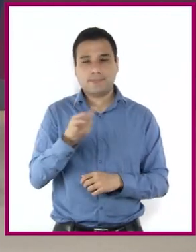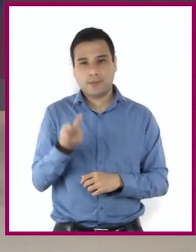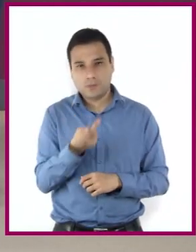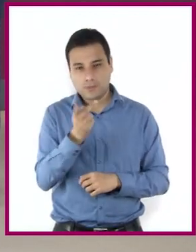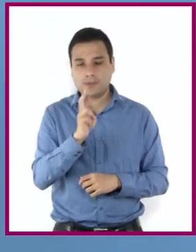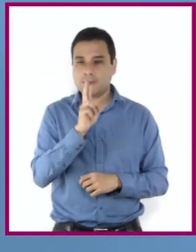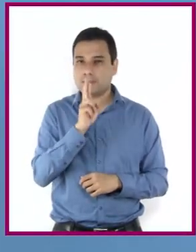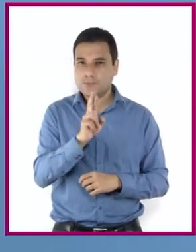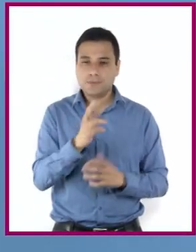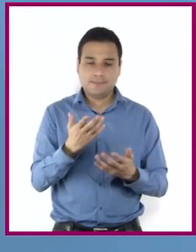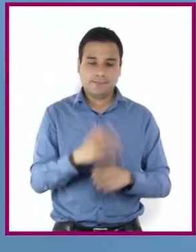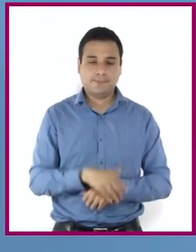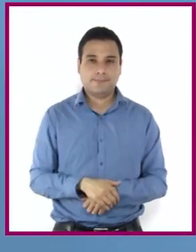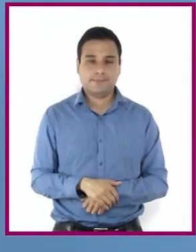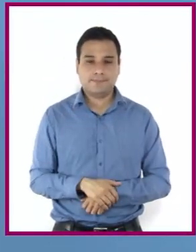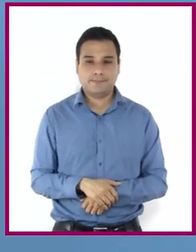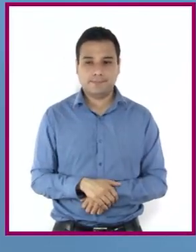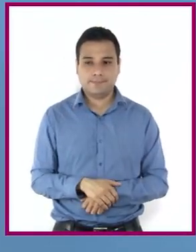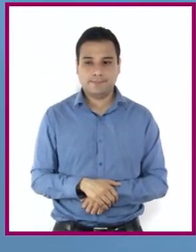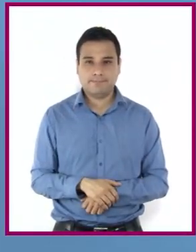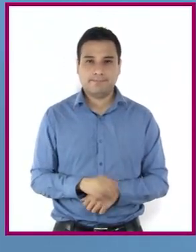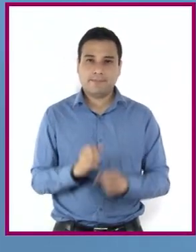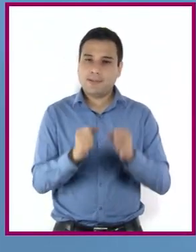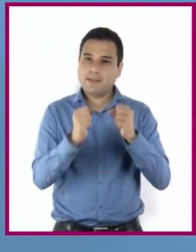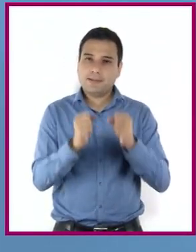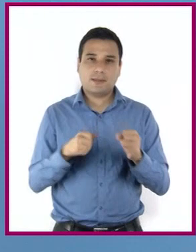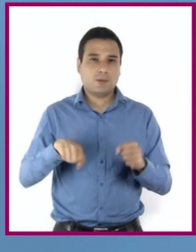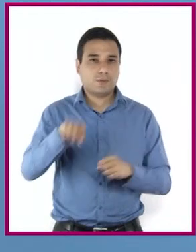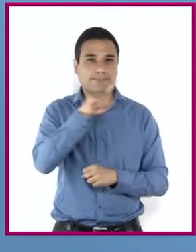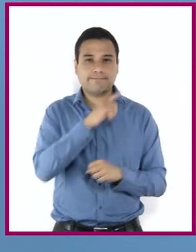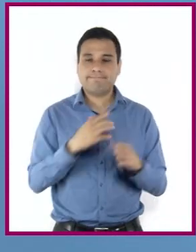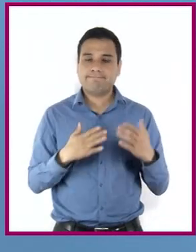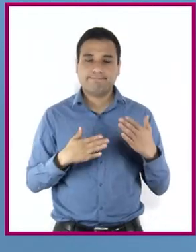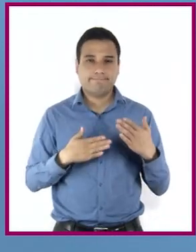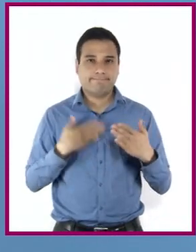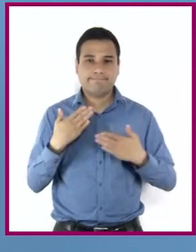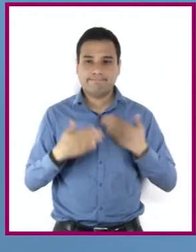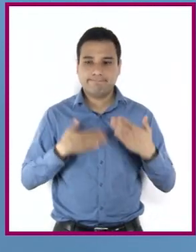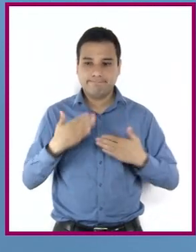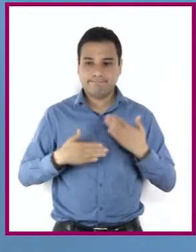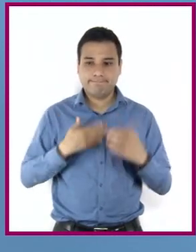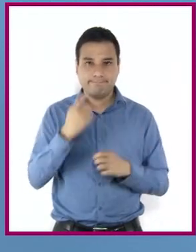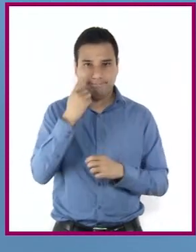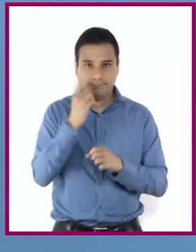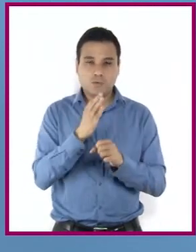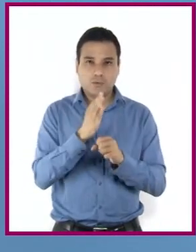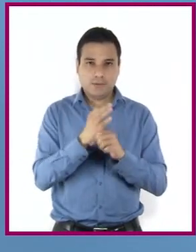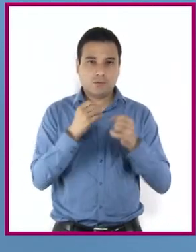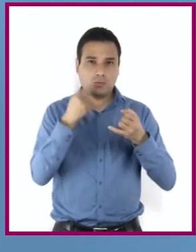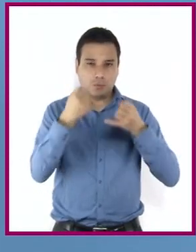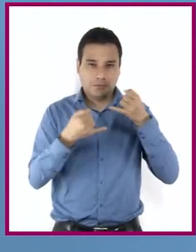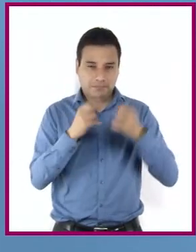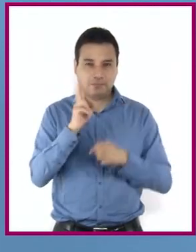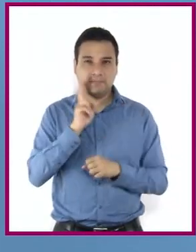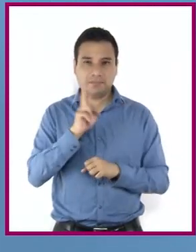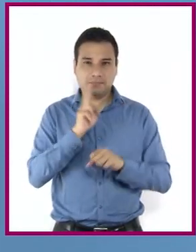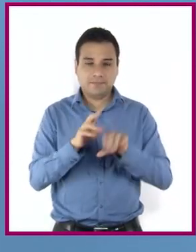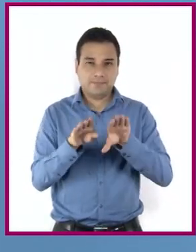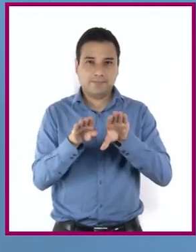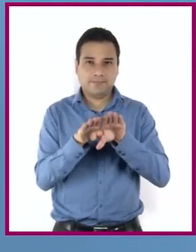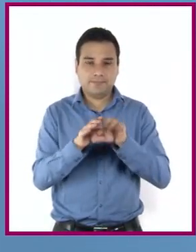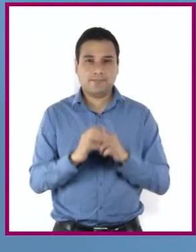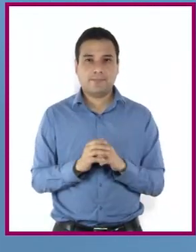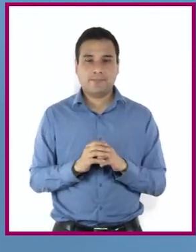el proceso. Les aseguro que se van a divertir. ¿Qué les parece si jugamos para que vean cómo es la dinámica? En